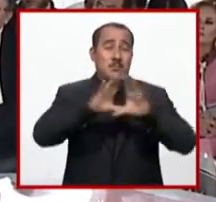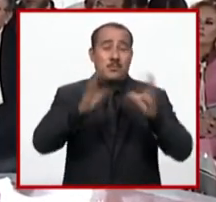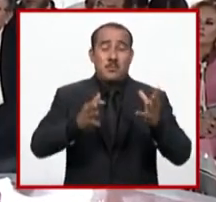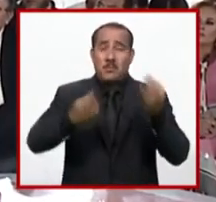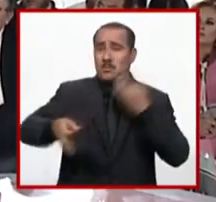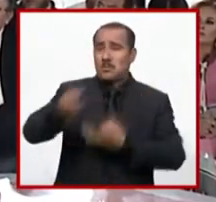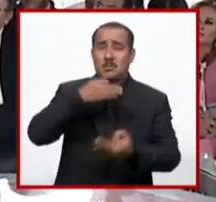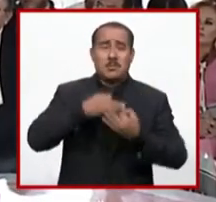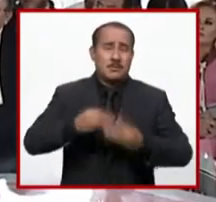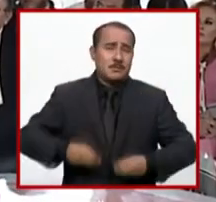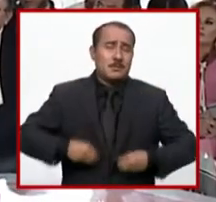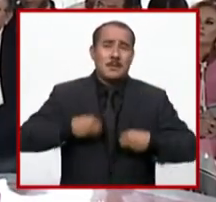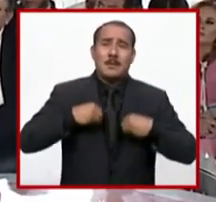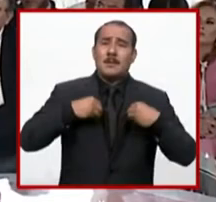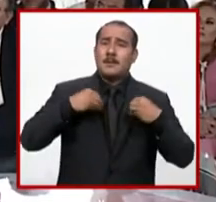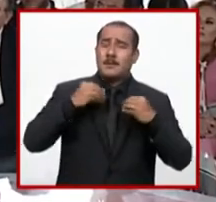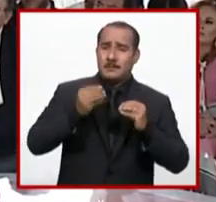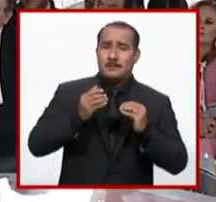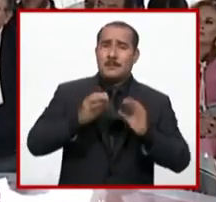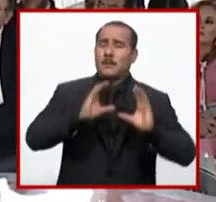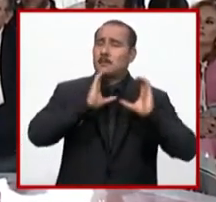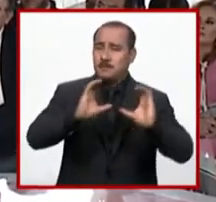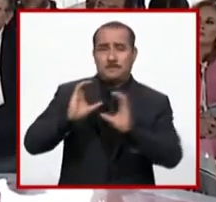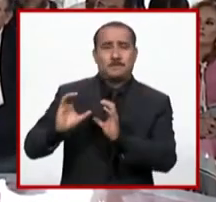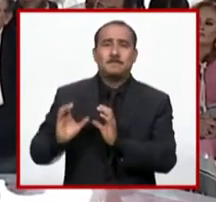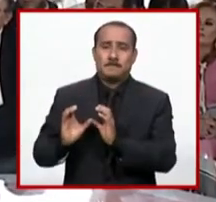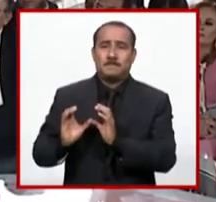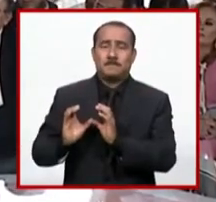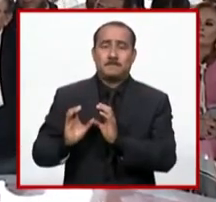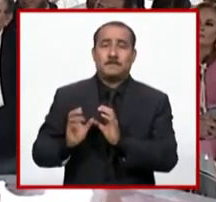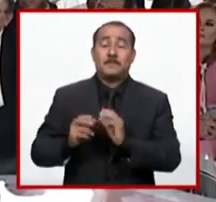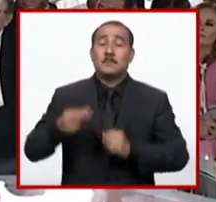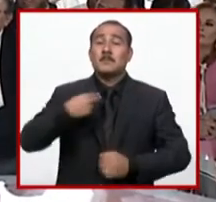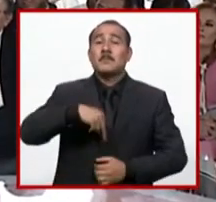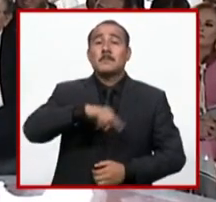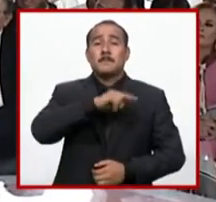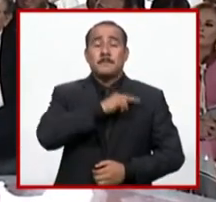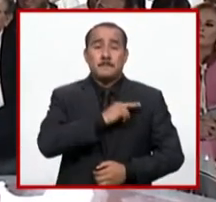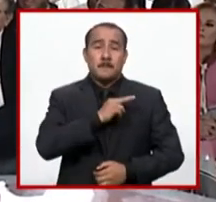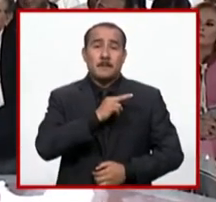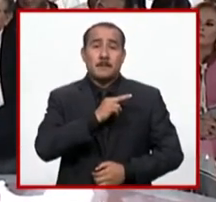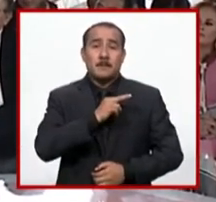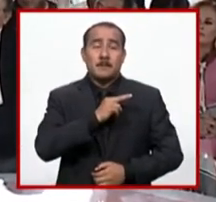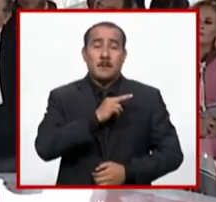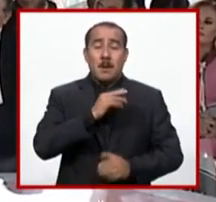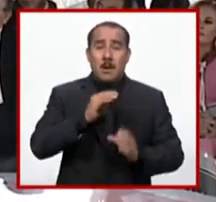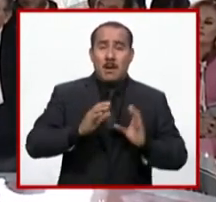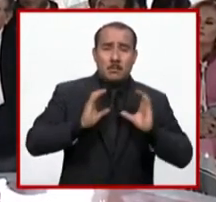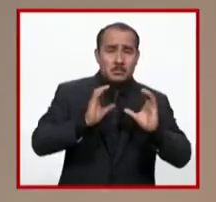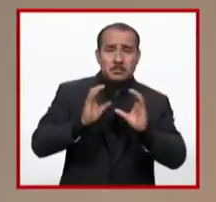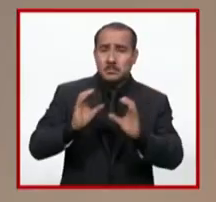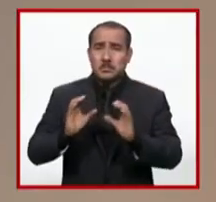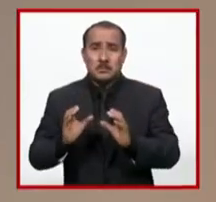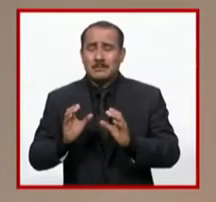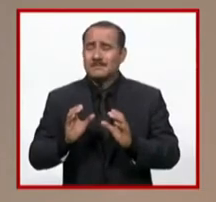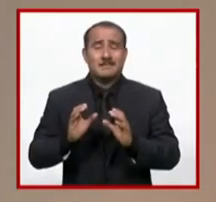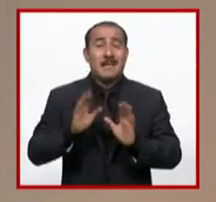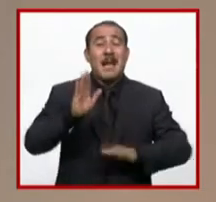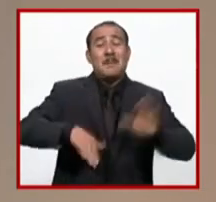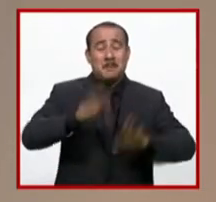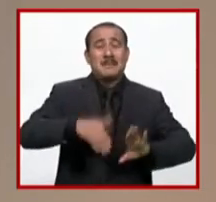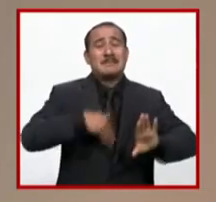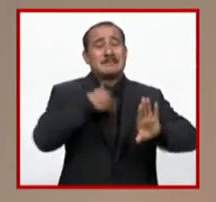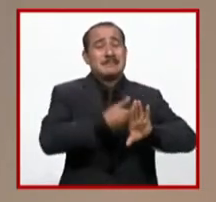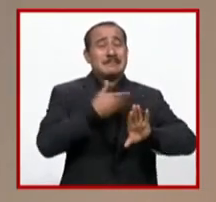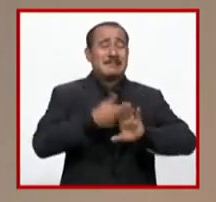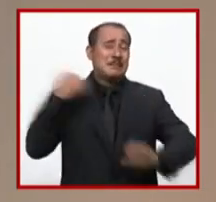seres vivos y hay que aprender a cuidarlo. Porque nosotros, en vez de procurar su conservación, la hemos venido destruyendo desde